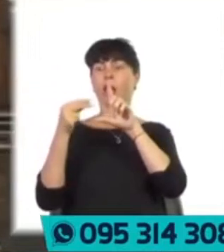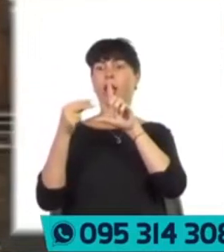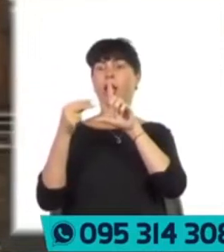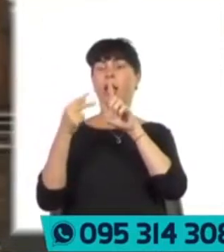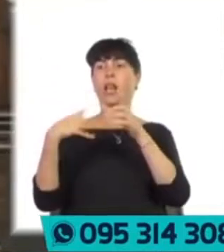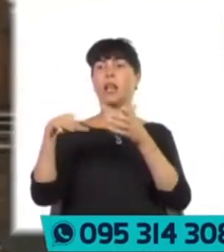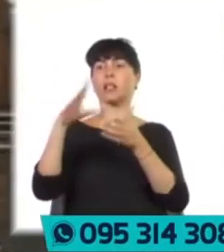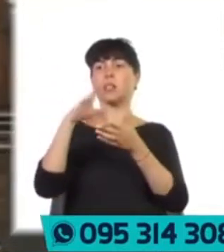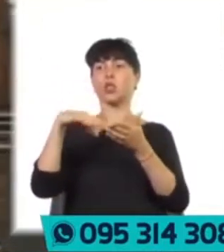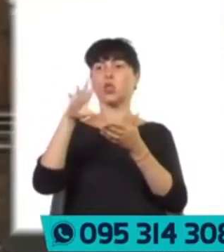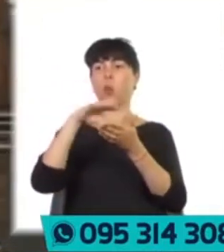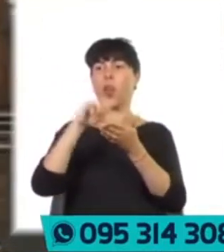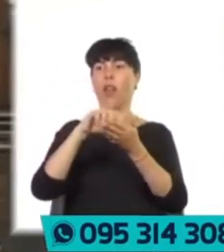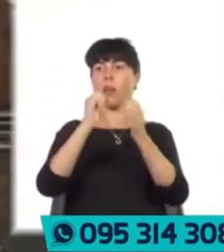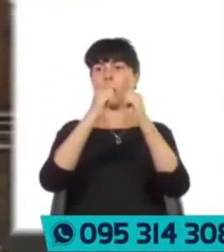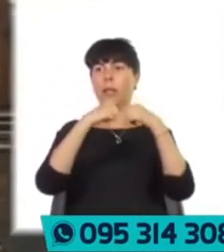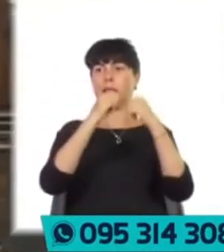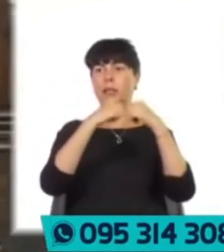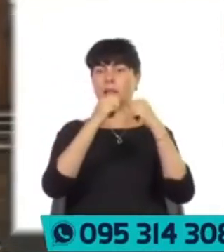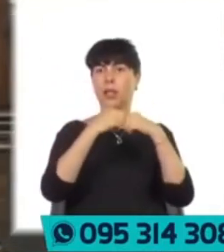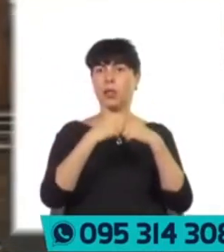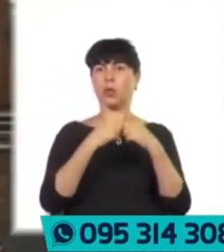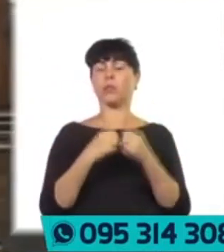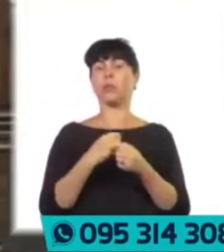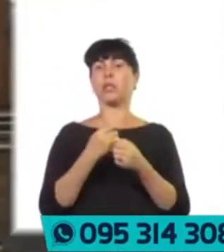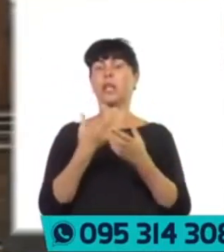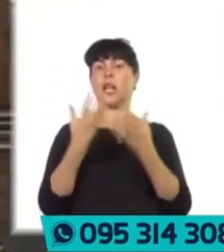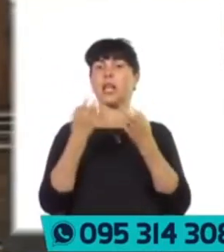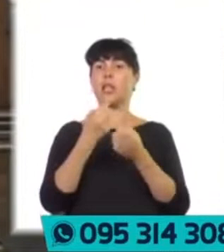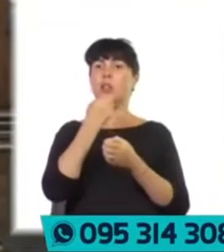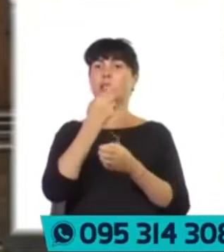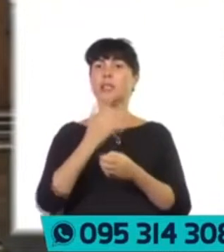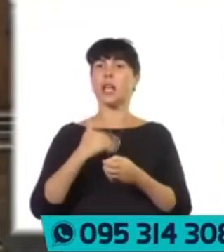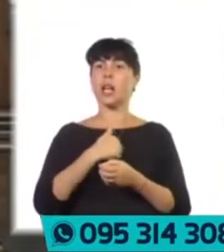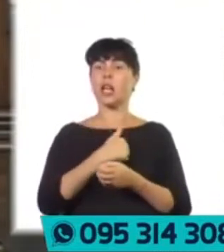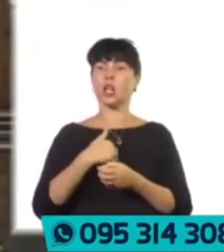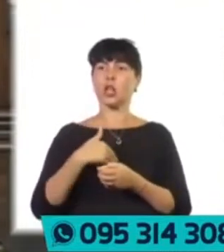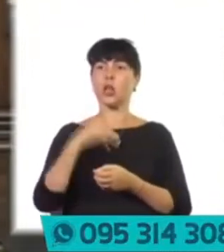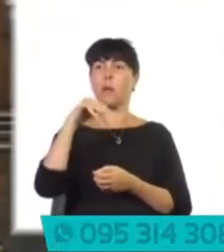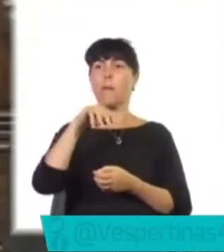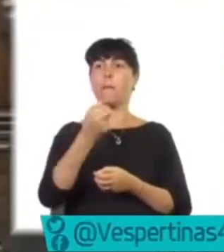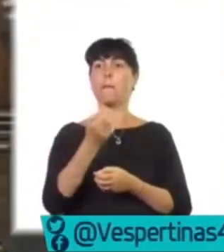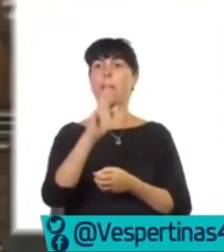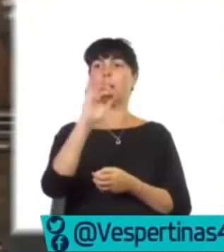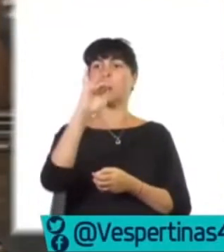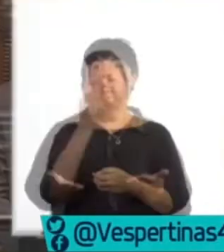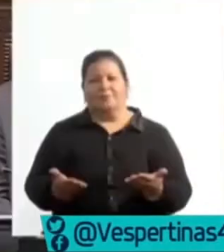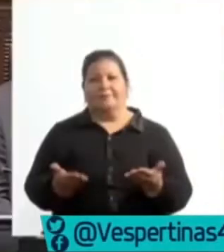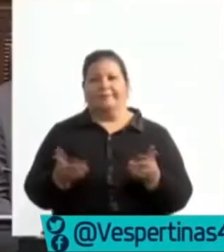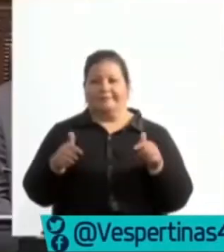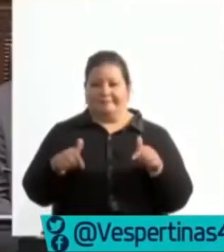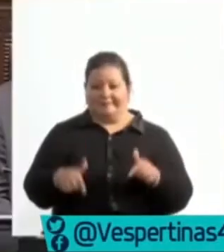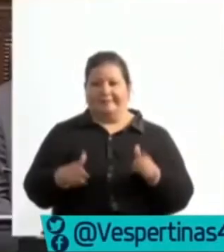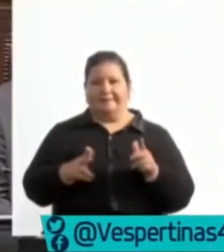vamos a destacar que hay una diputada que es mujer y que es del interior presidiendo la Cámara? Aprovecho que hace un ratito me hablaste del 8M justamente